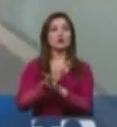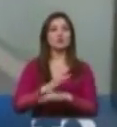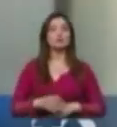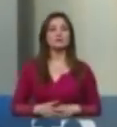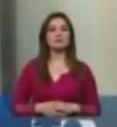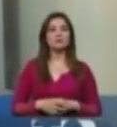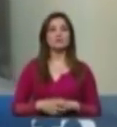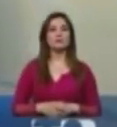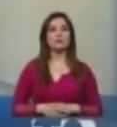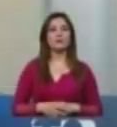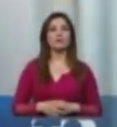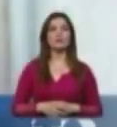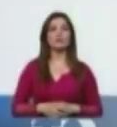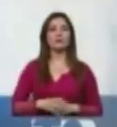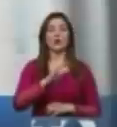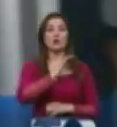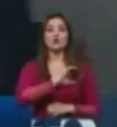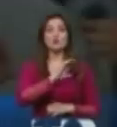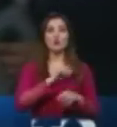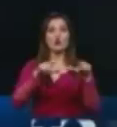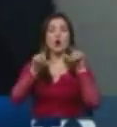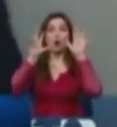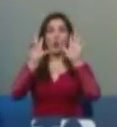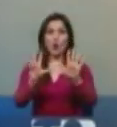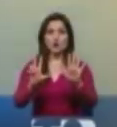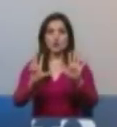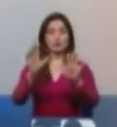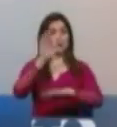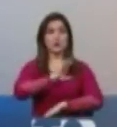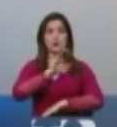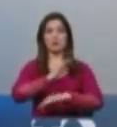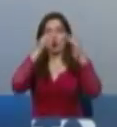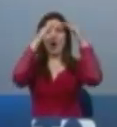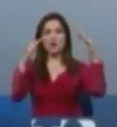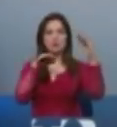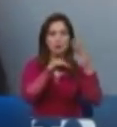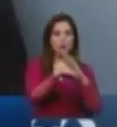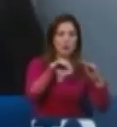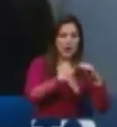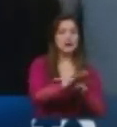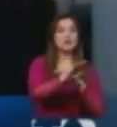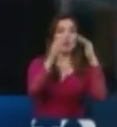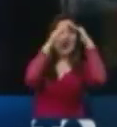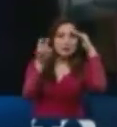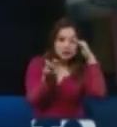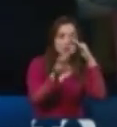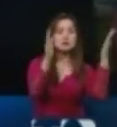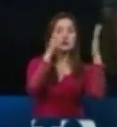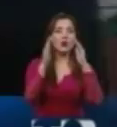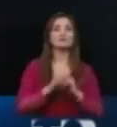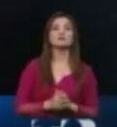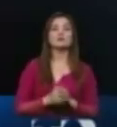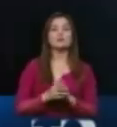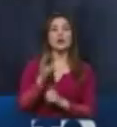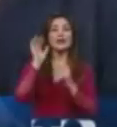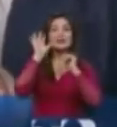es, el municipio cuenta con 8 de estos espacios. En este caso están ocupados 5,